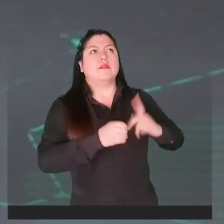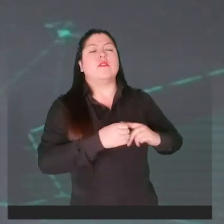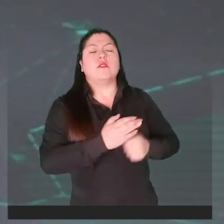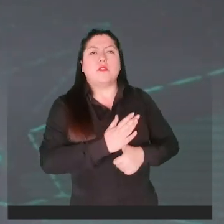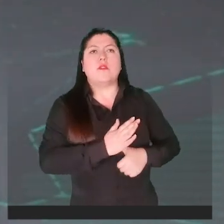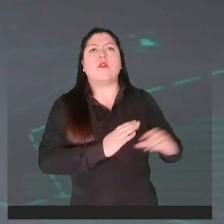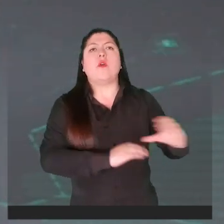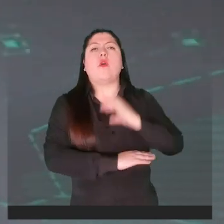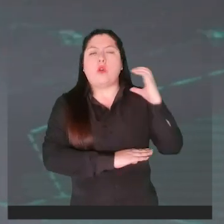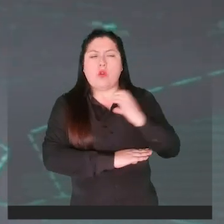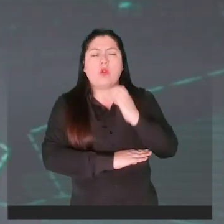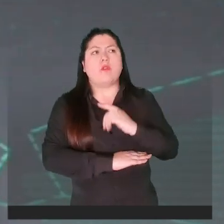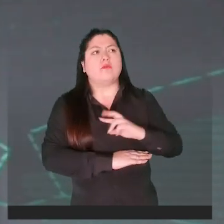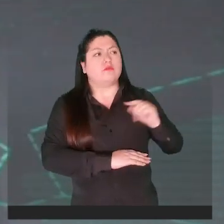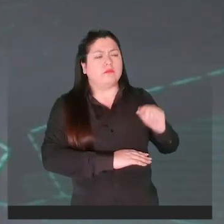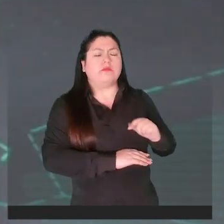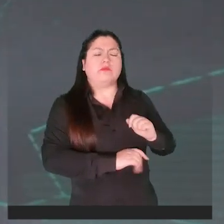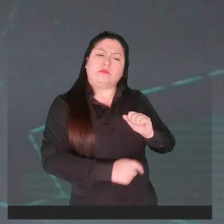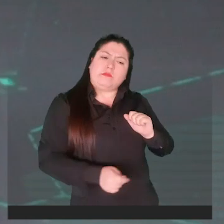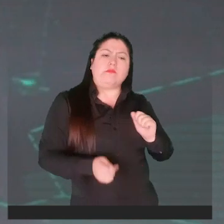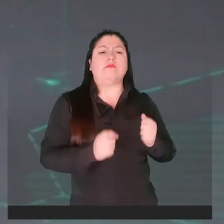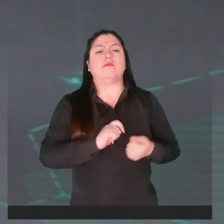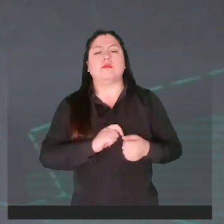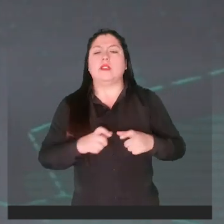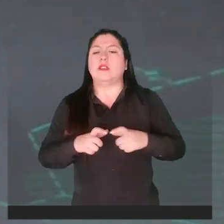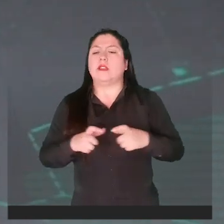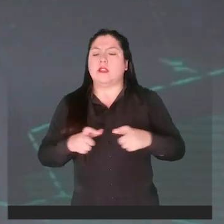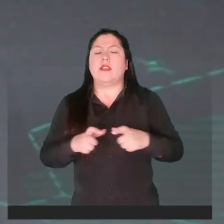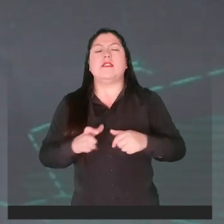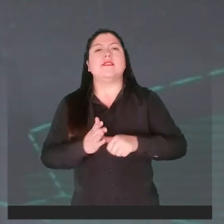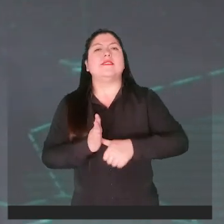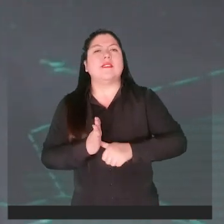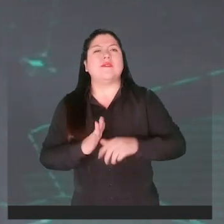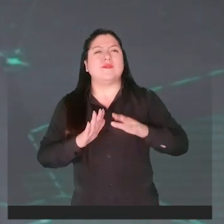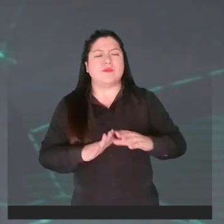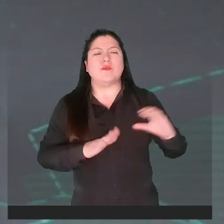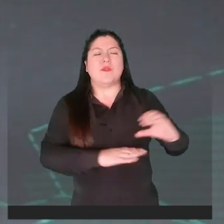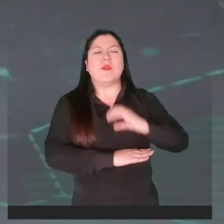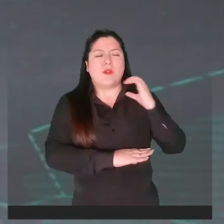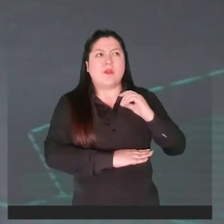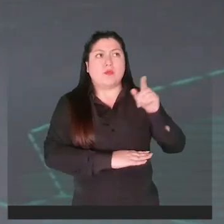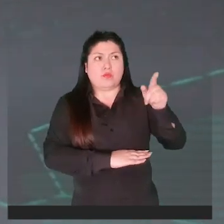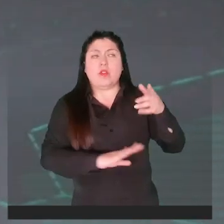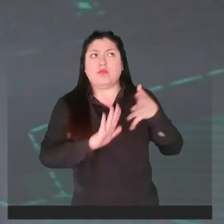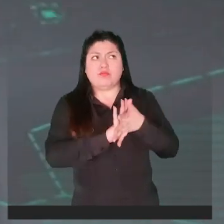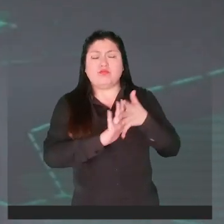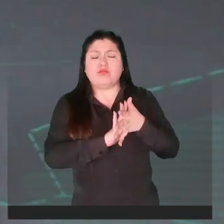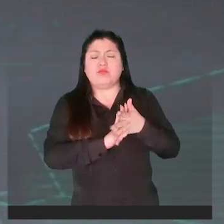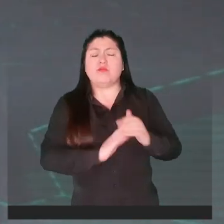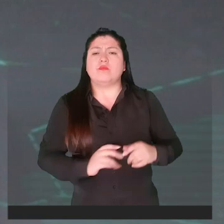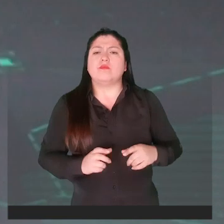tocó dar un paso en modernización de la cédula de ciudadanía. Como usted la notaba ahora